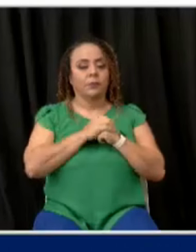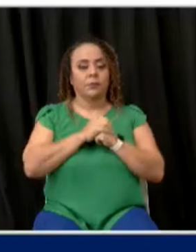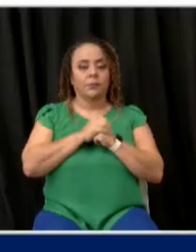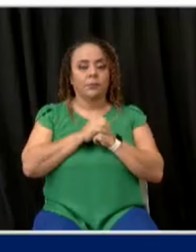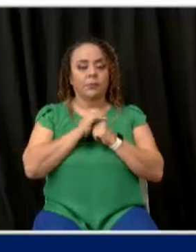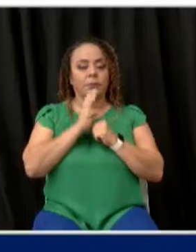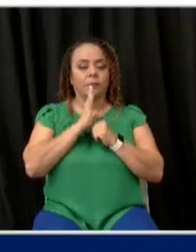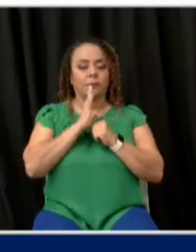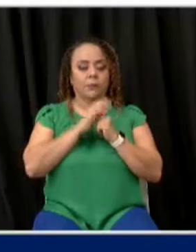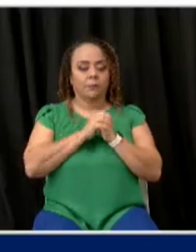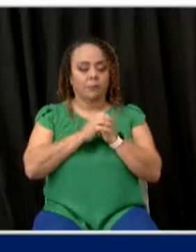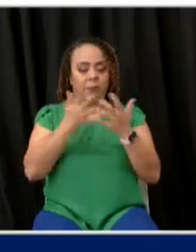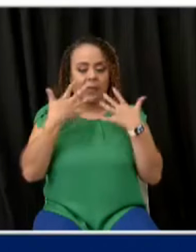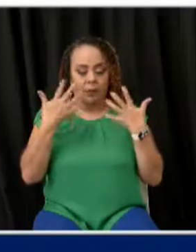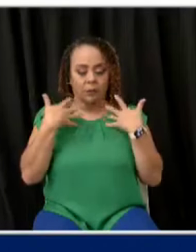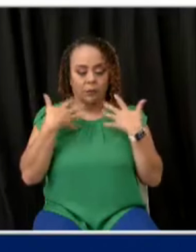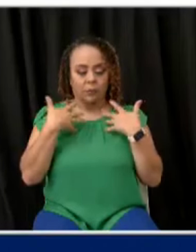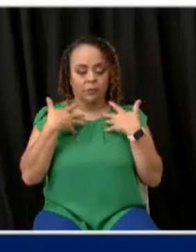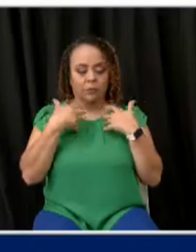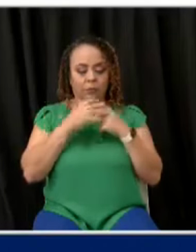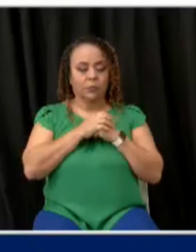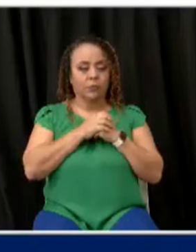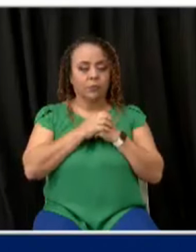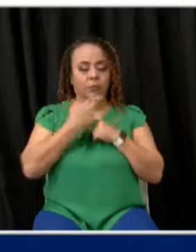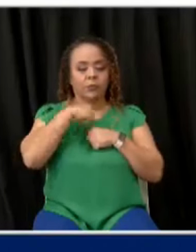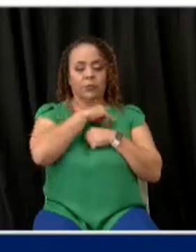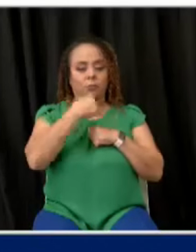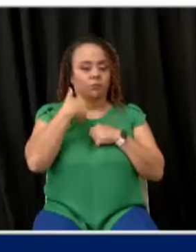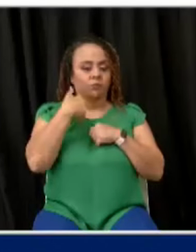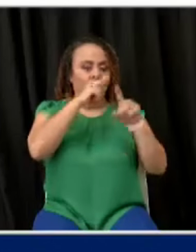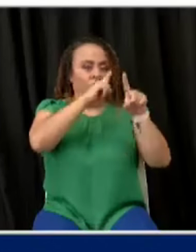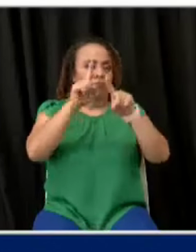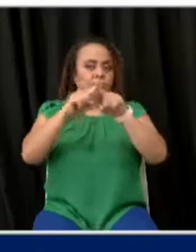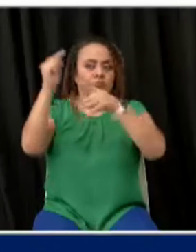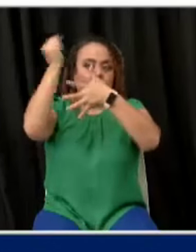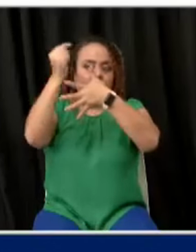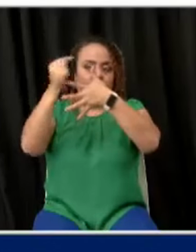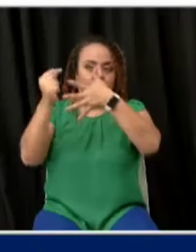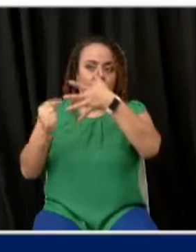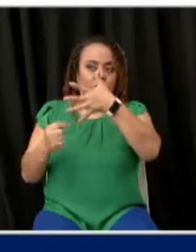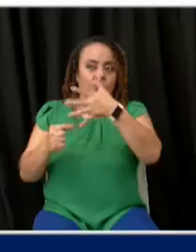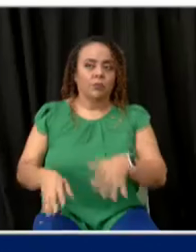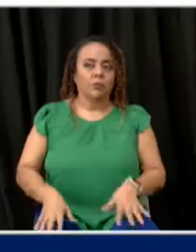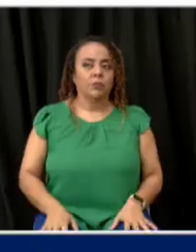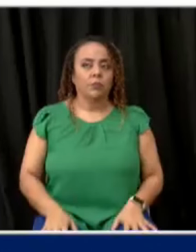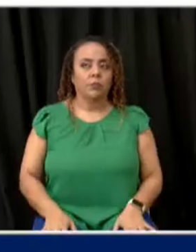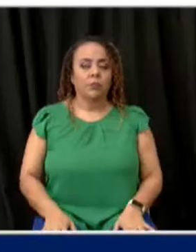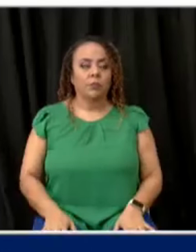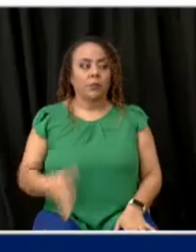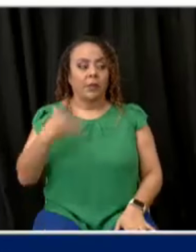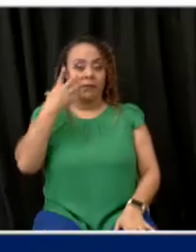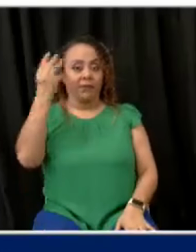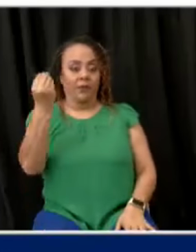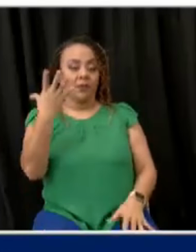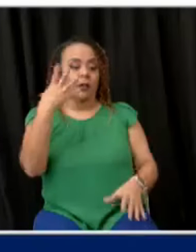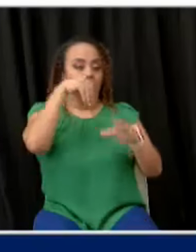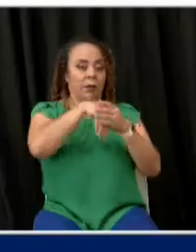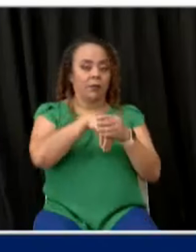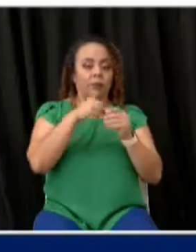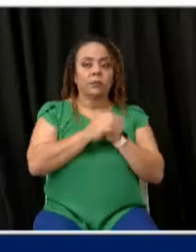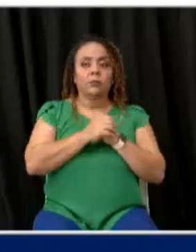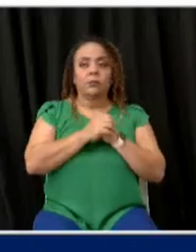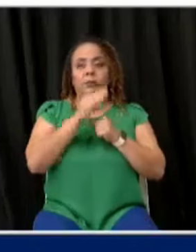estamos hablando de calor, nosotros tenemos varios factores que son de afuera, que son de adentro o